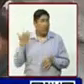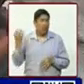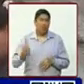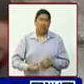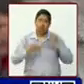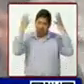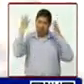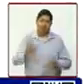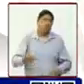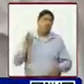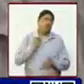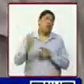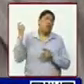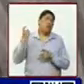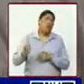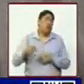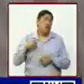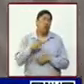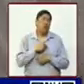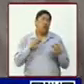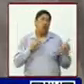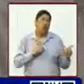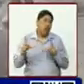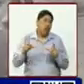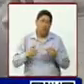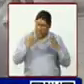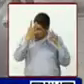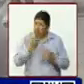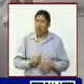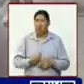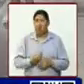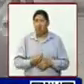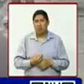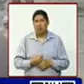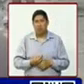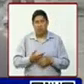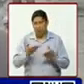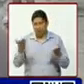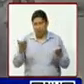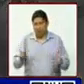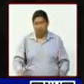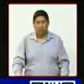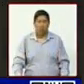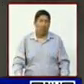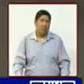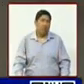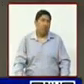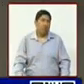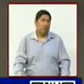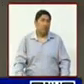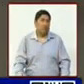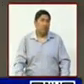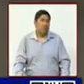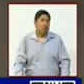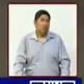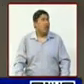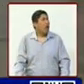mucho. Los afectados estamos dispuestos a dormir, si es posible, en la plataforma del tren.